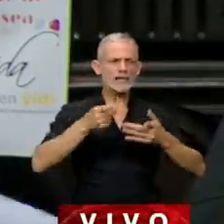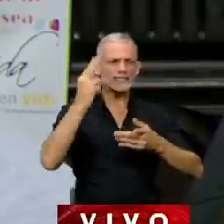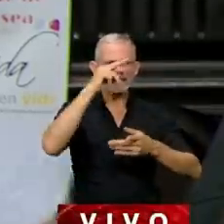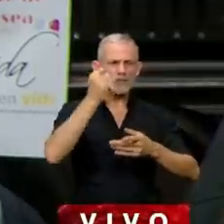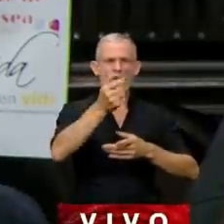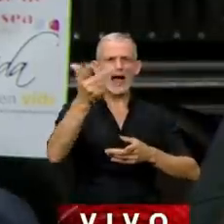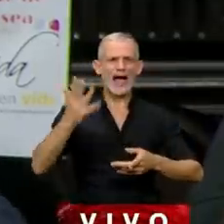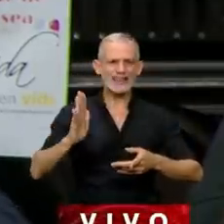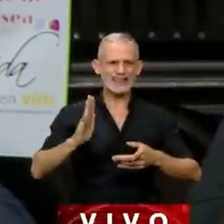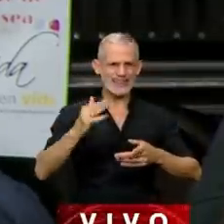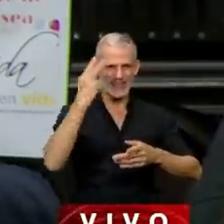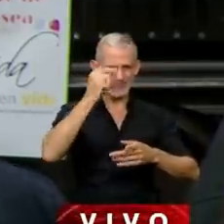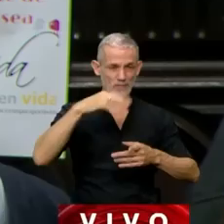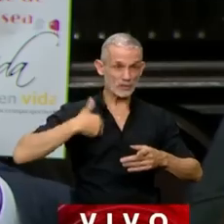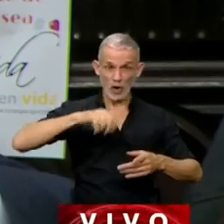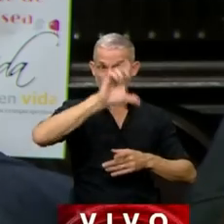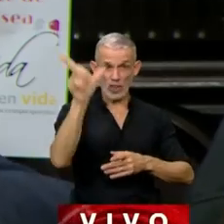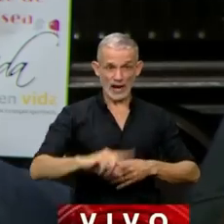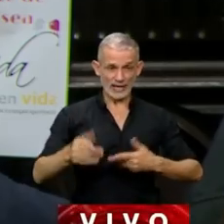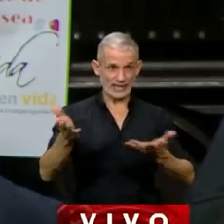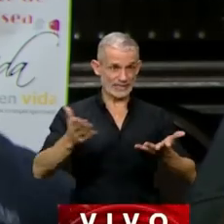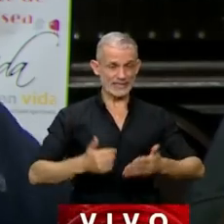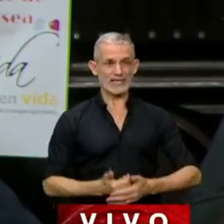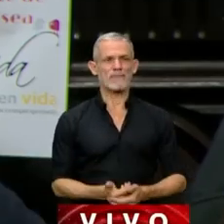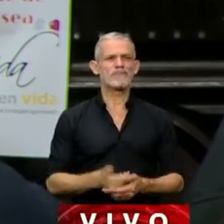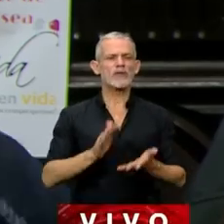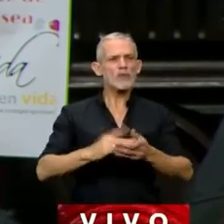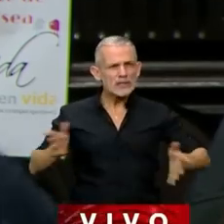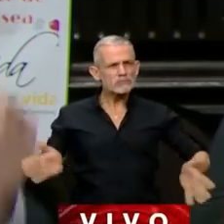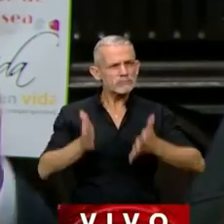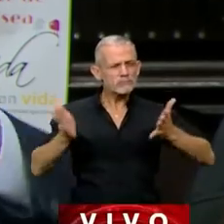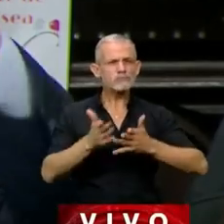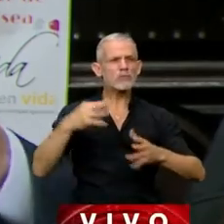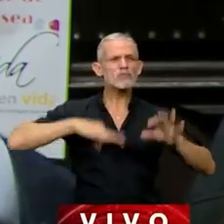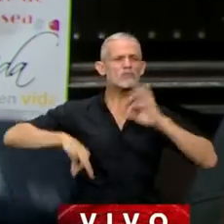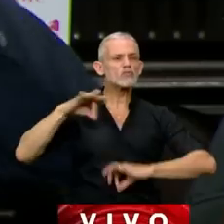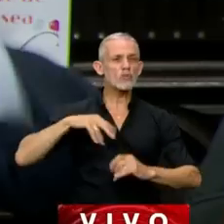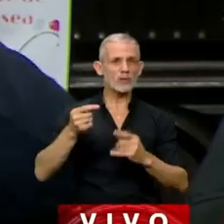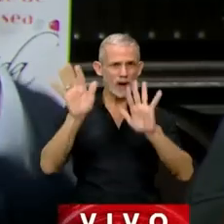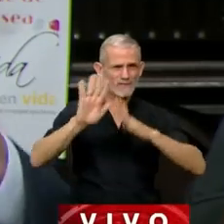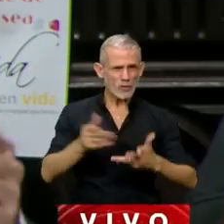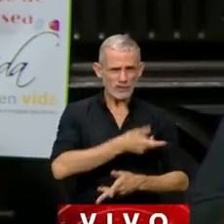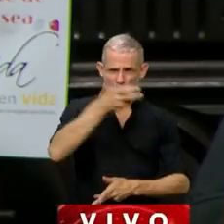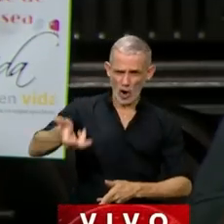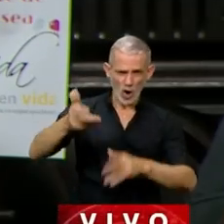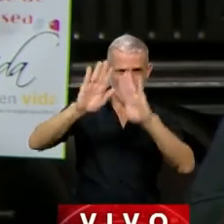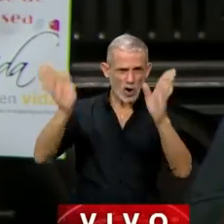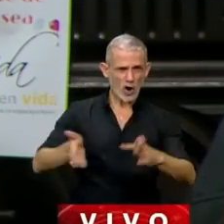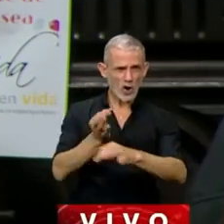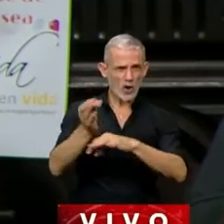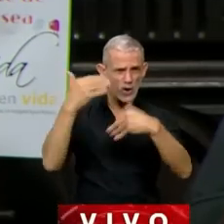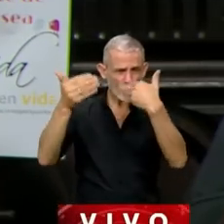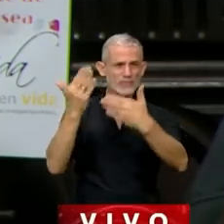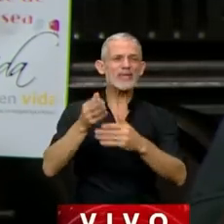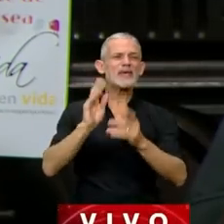enfermería a nivel federal, lo que tiene que ver con los incentivos y aportes económicos para la formación, para los centros de formación y